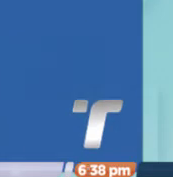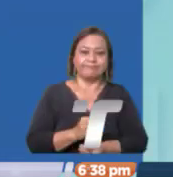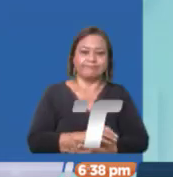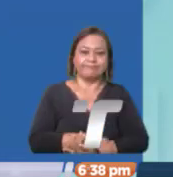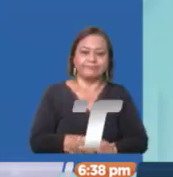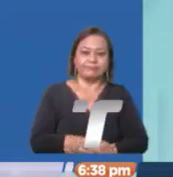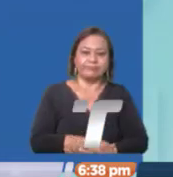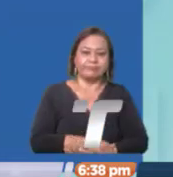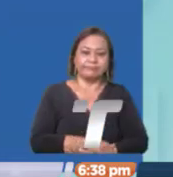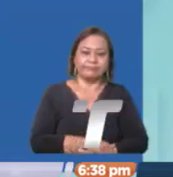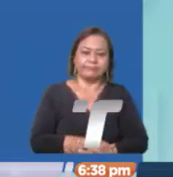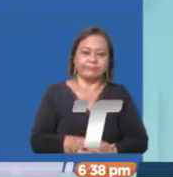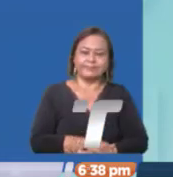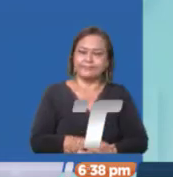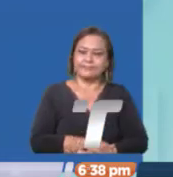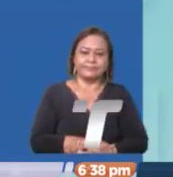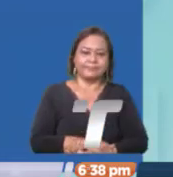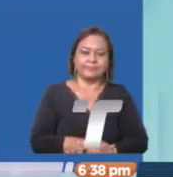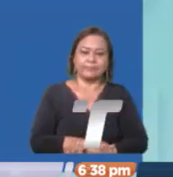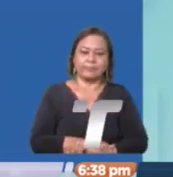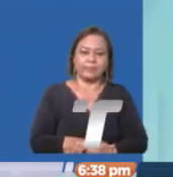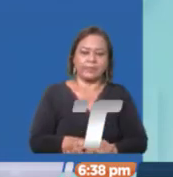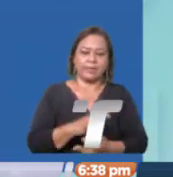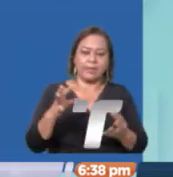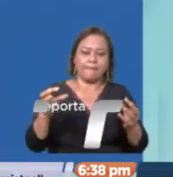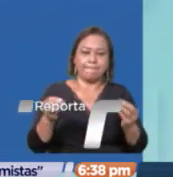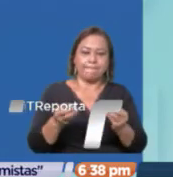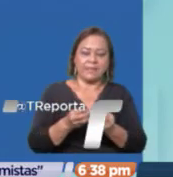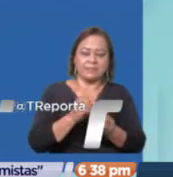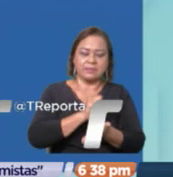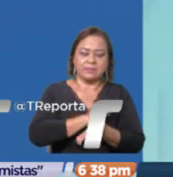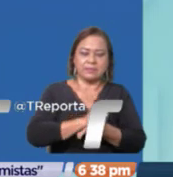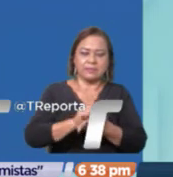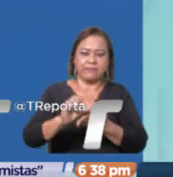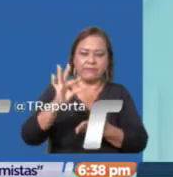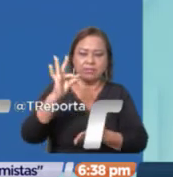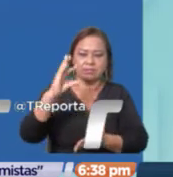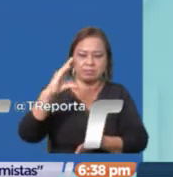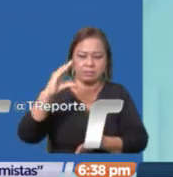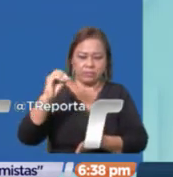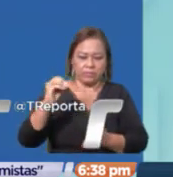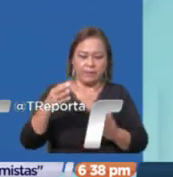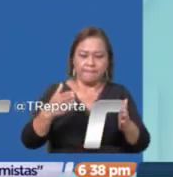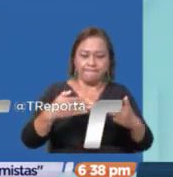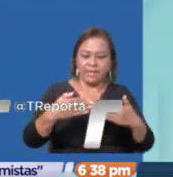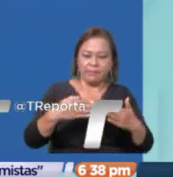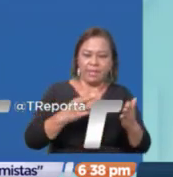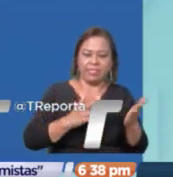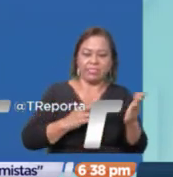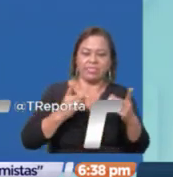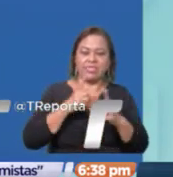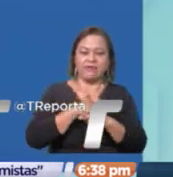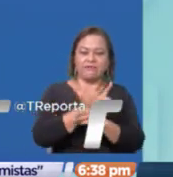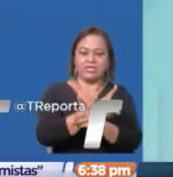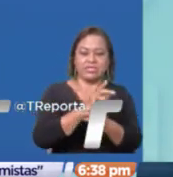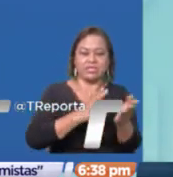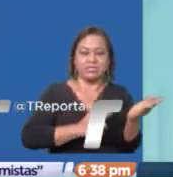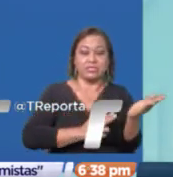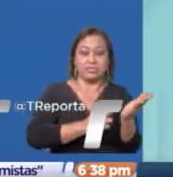de COVID-19, se encuentran San Francisco en Panamá, David en Chiriquí,